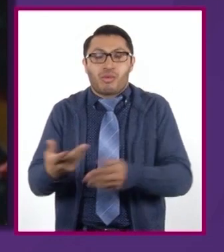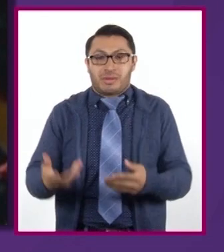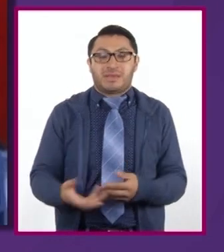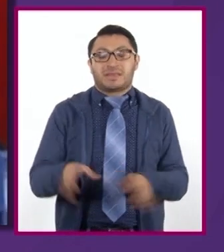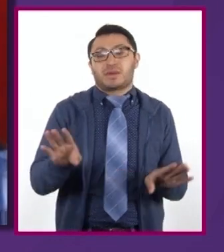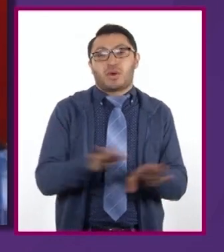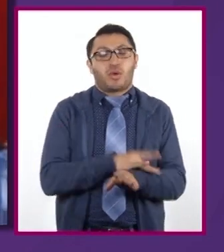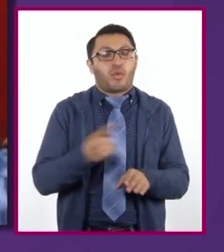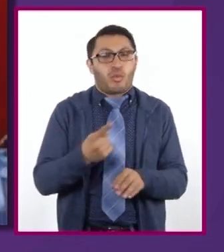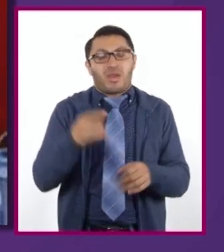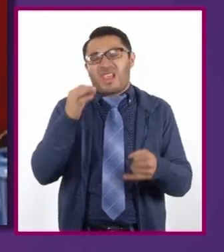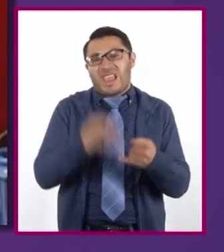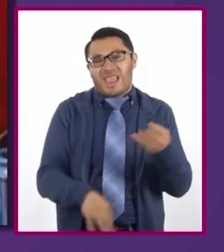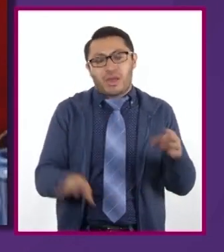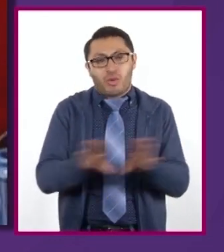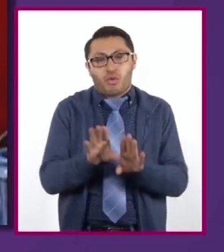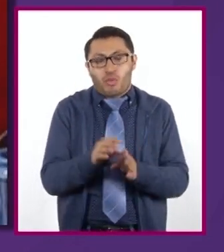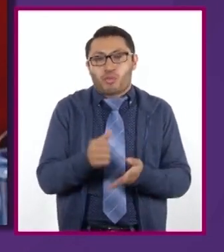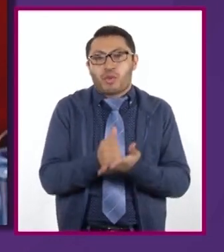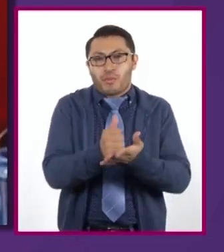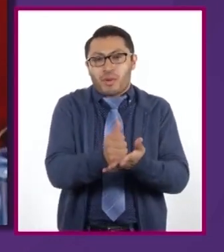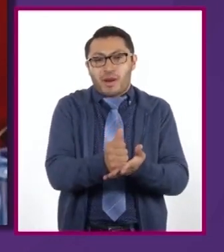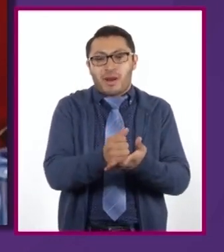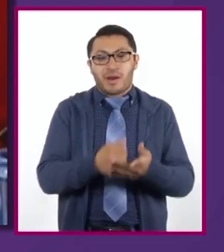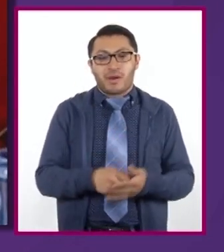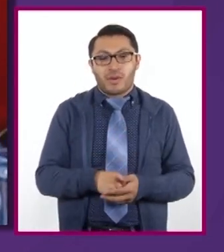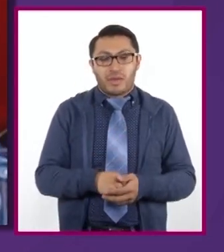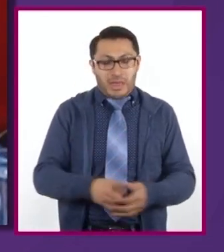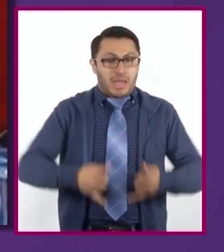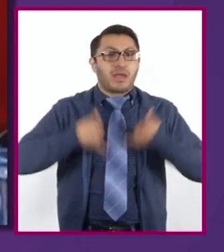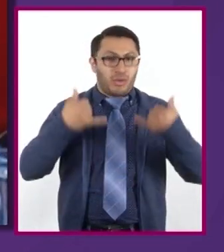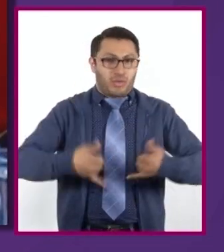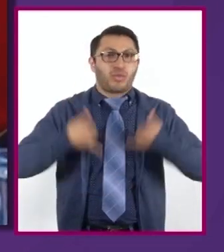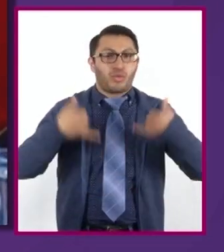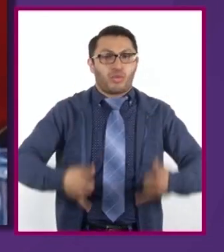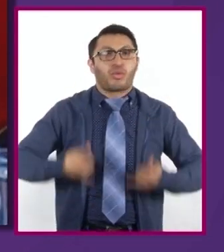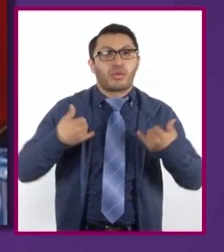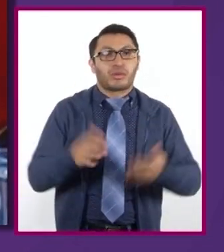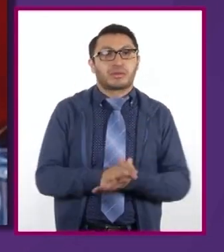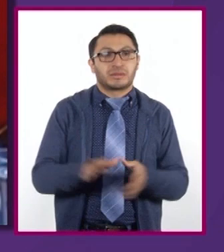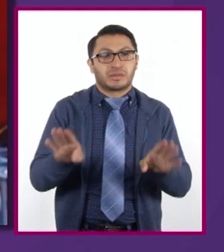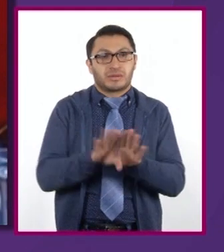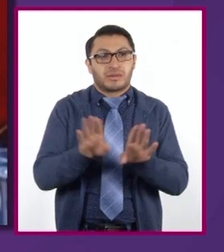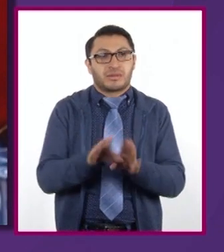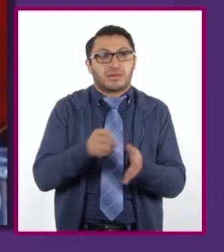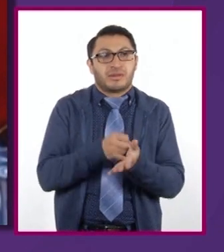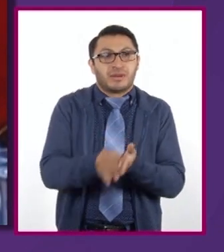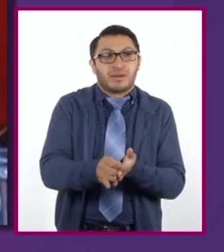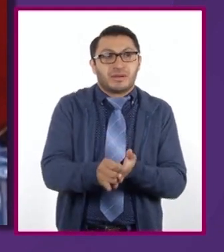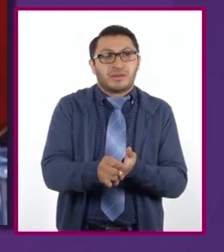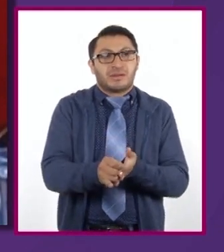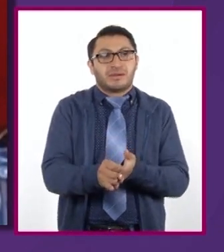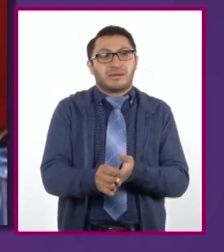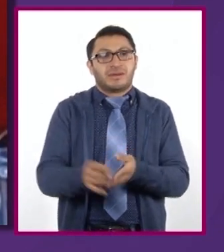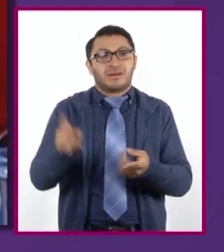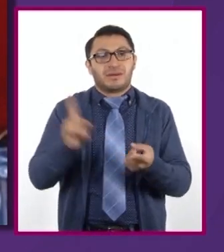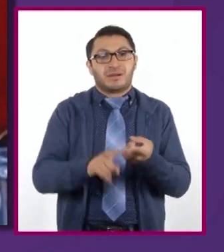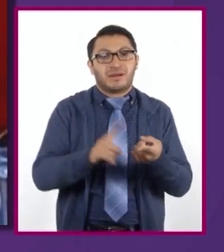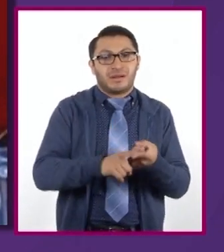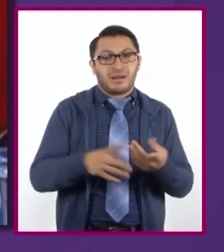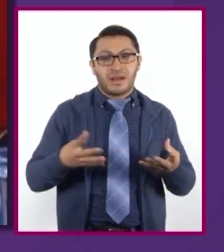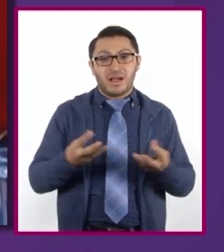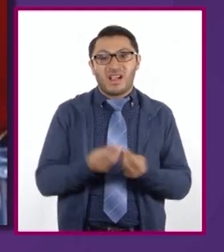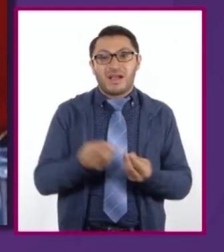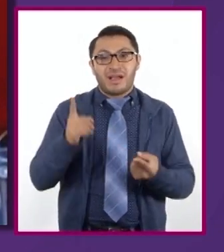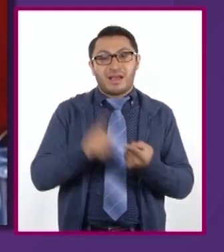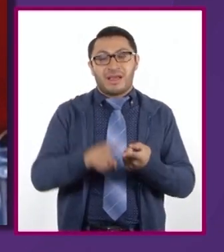que finalmente les ayuda a los jóvenes, ¿no? A poder decidir con quién me junto, con quién no me junto,